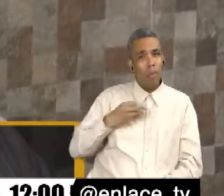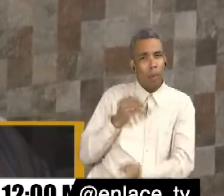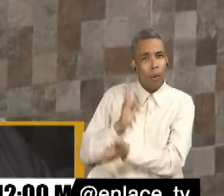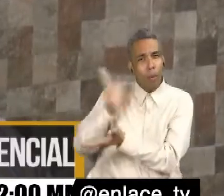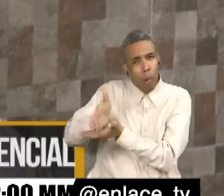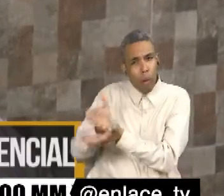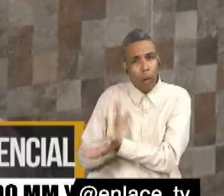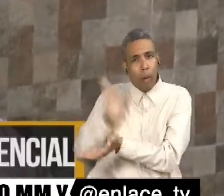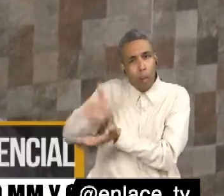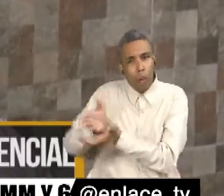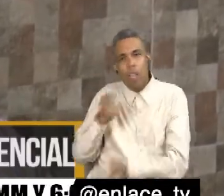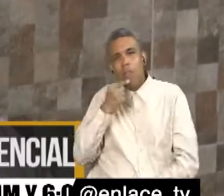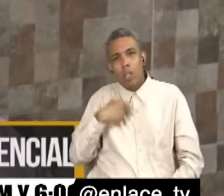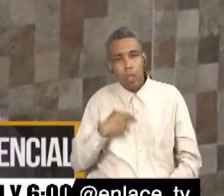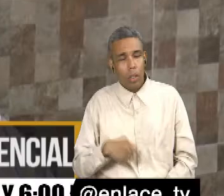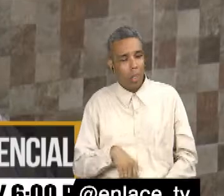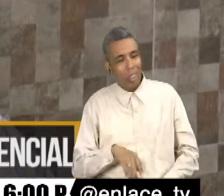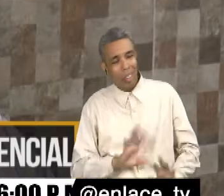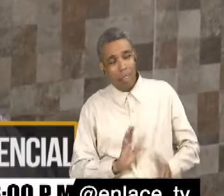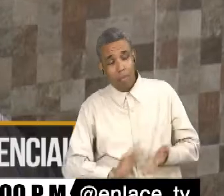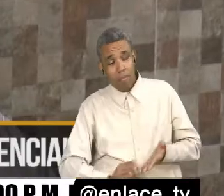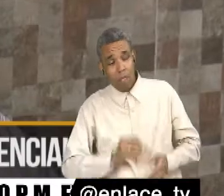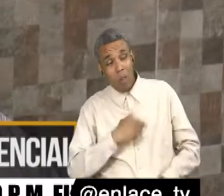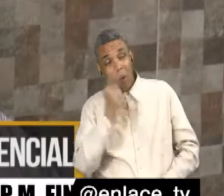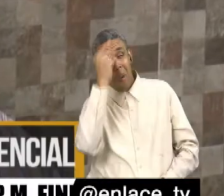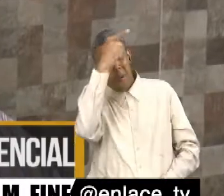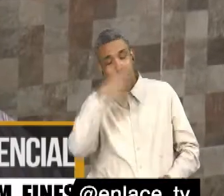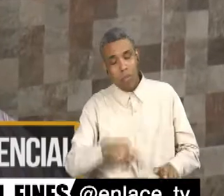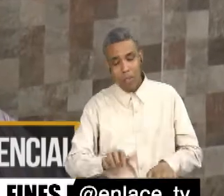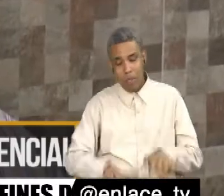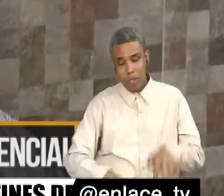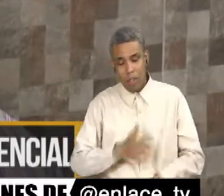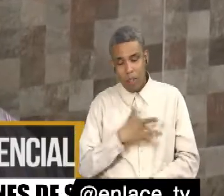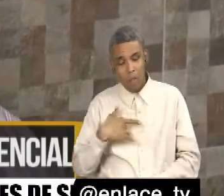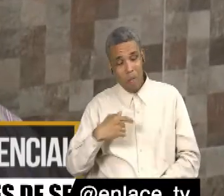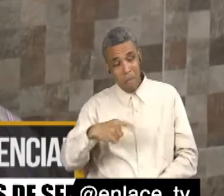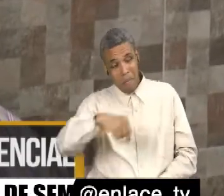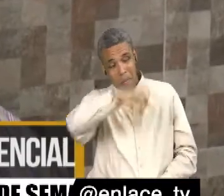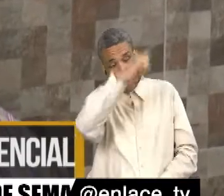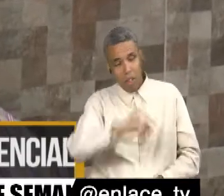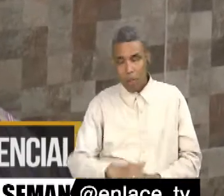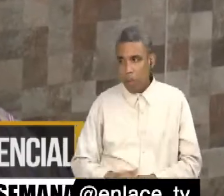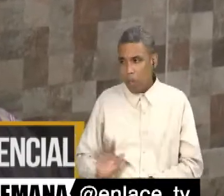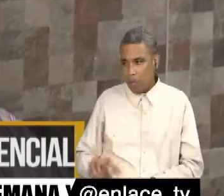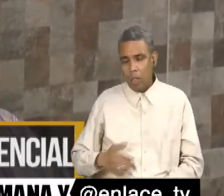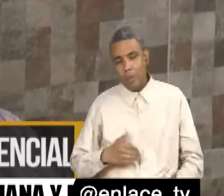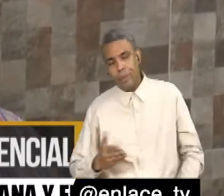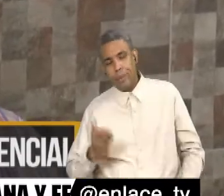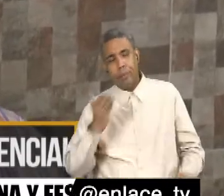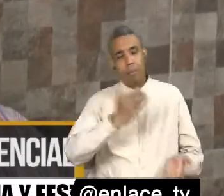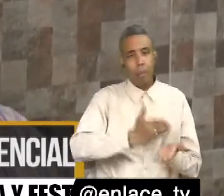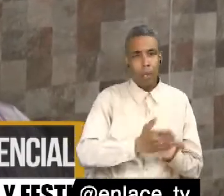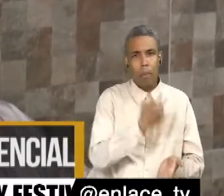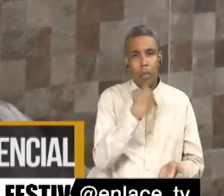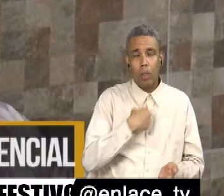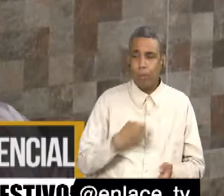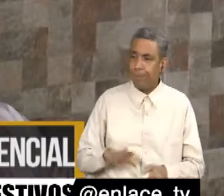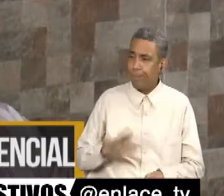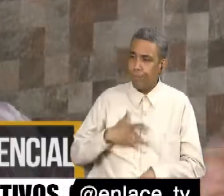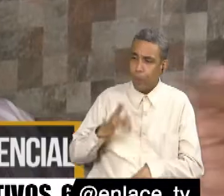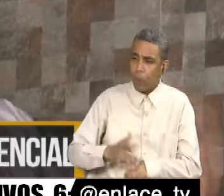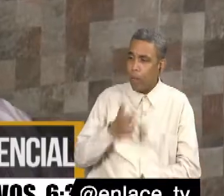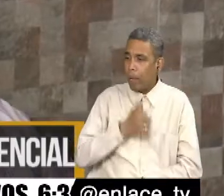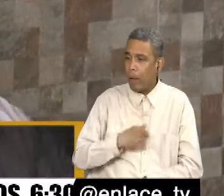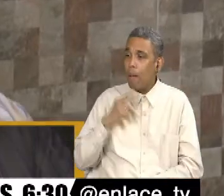vaya a la Secretaría de Salud de allá. Y voy allá, hay un doctor, me dice, no, hay que esperar que la manden de Bucaramanga.